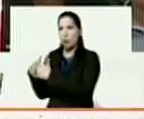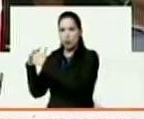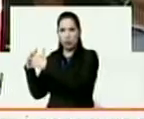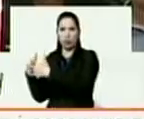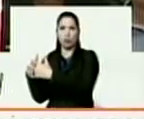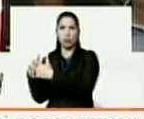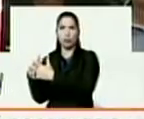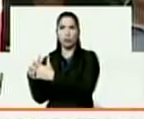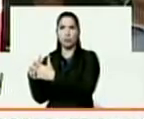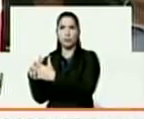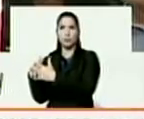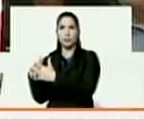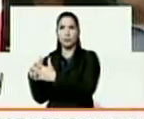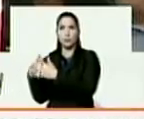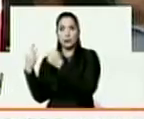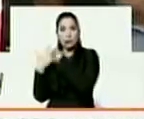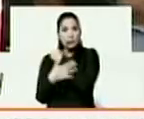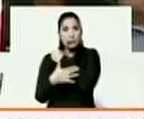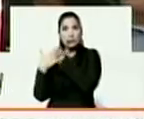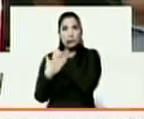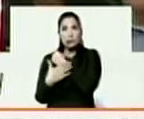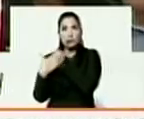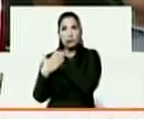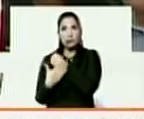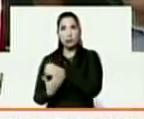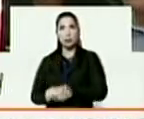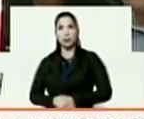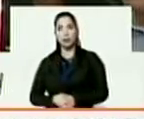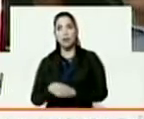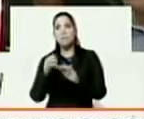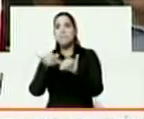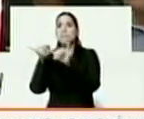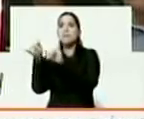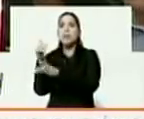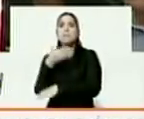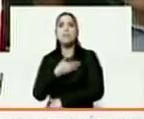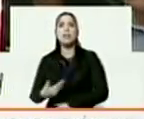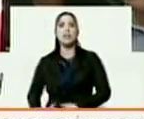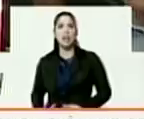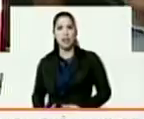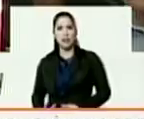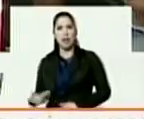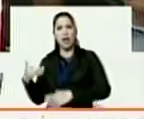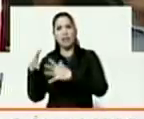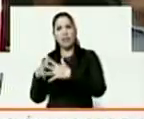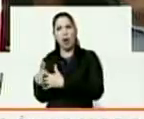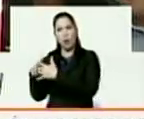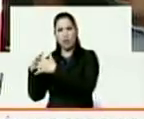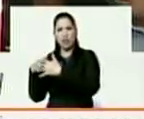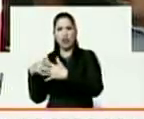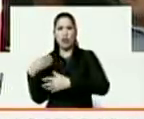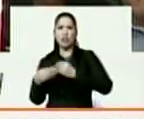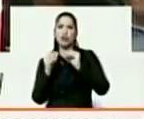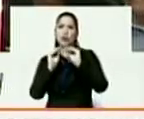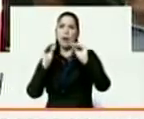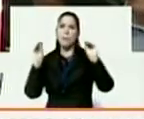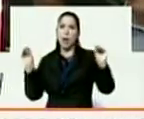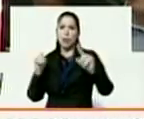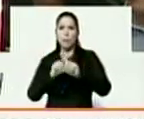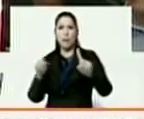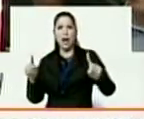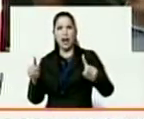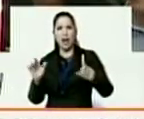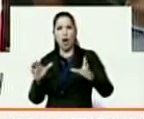a cobijar del mismo presidente de eeuu hizo llamado para que los